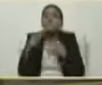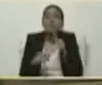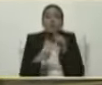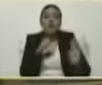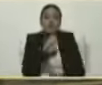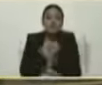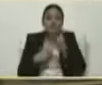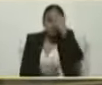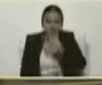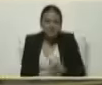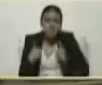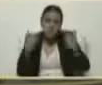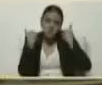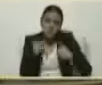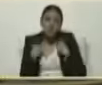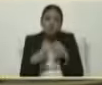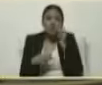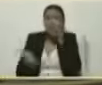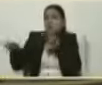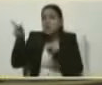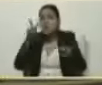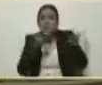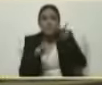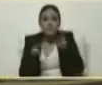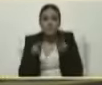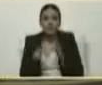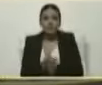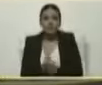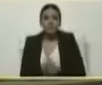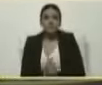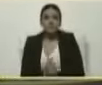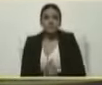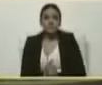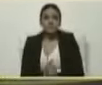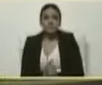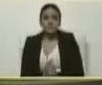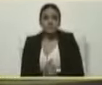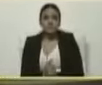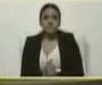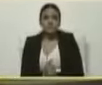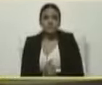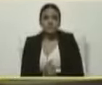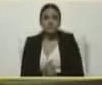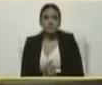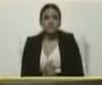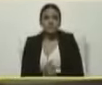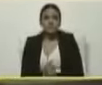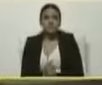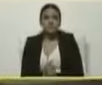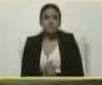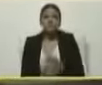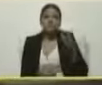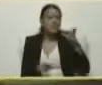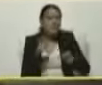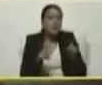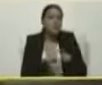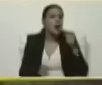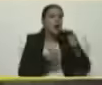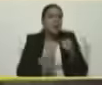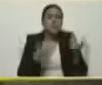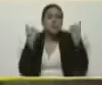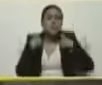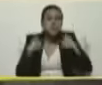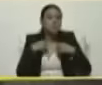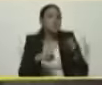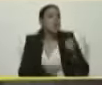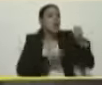Y miraban, como dice el poema de Roque Dalton que tanto cita Jorge Rodríguez, eran espaldas corriendo hacia allá. Yo fui una de esas